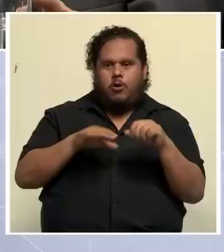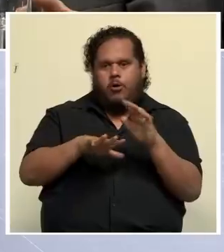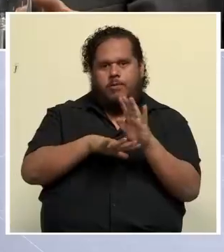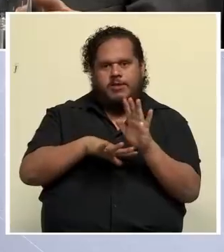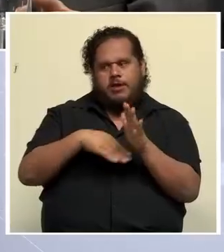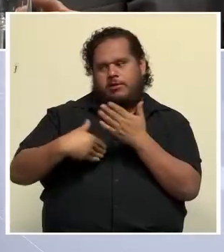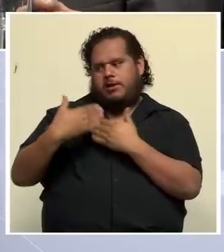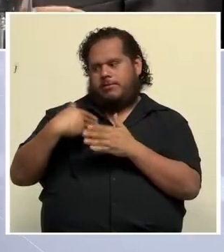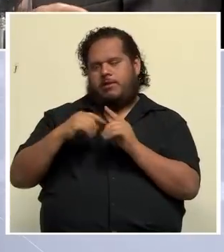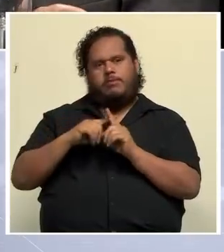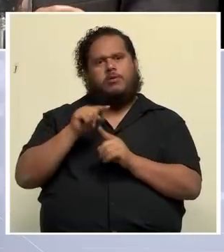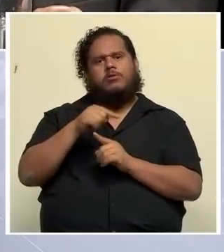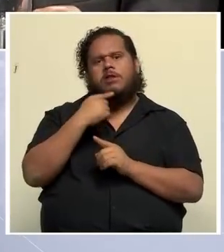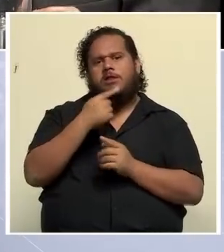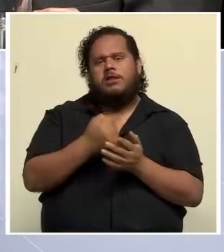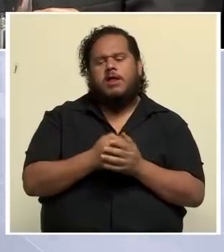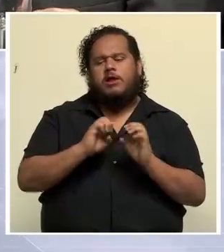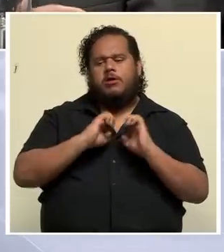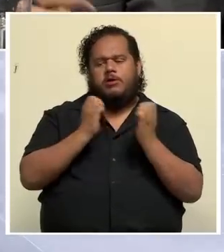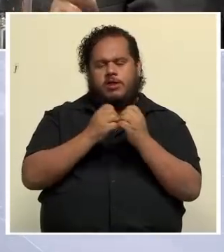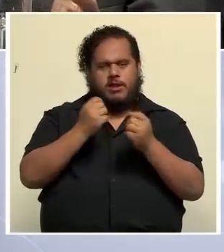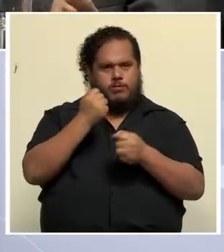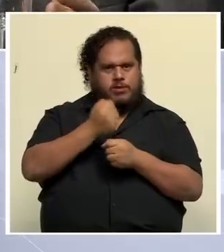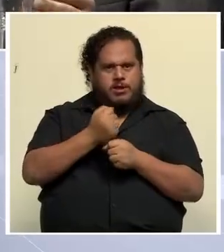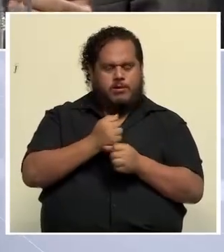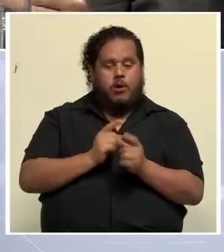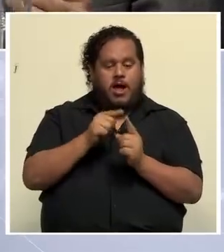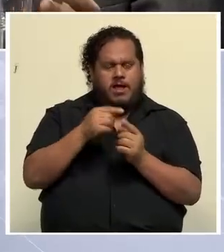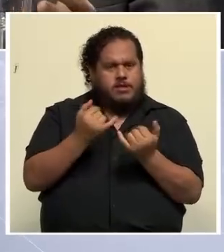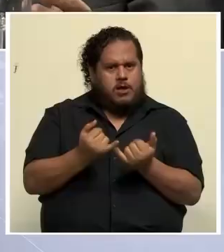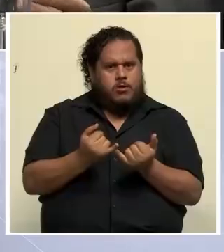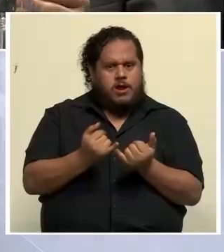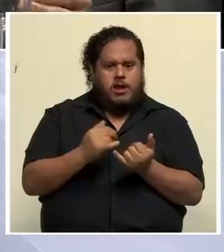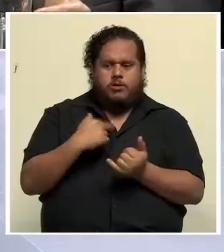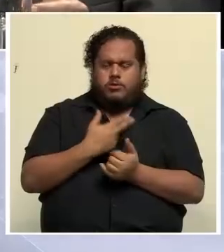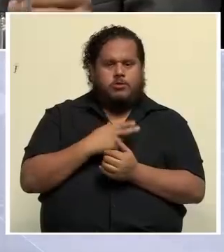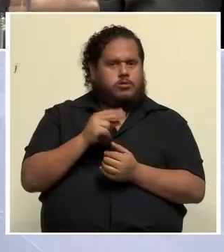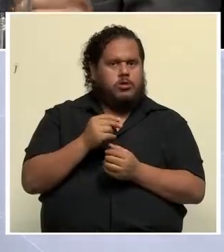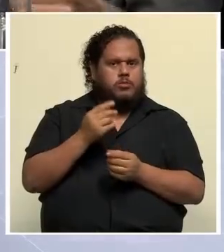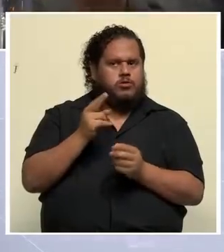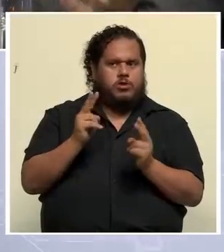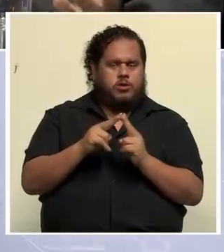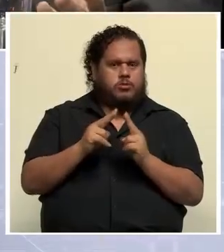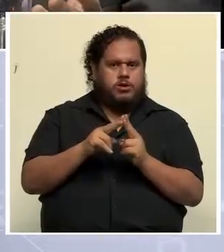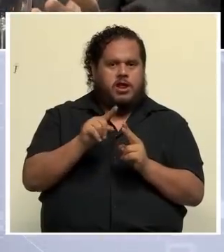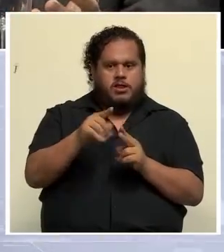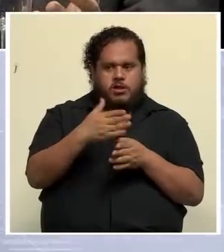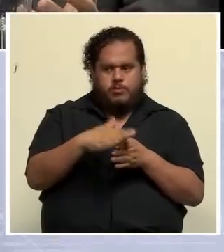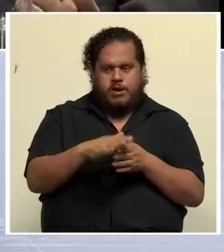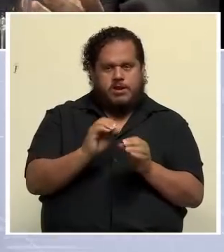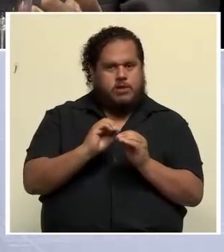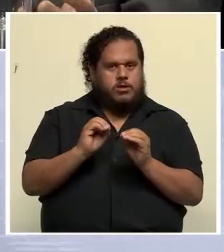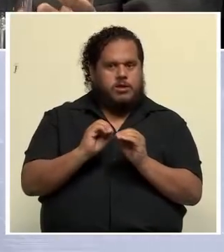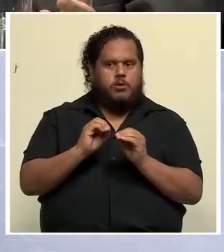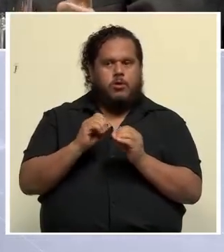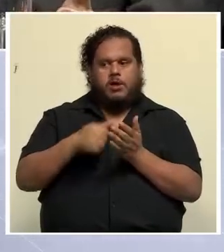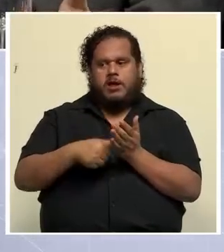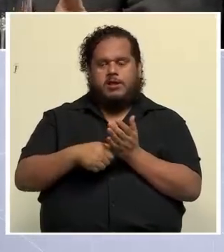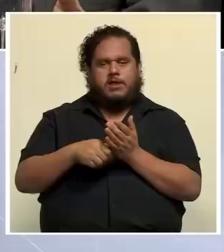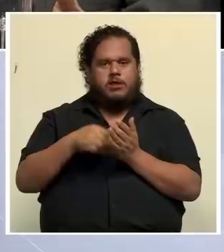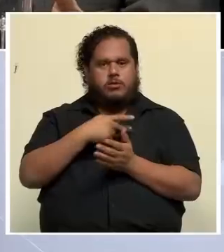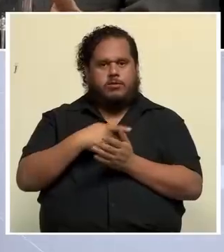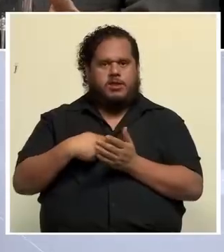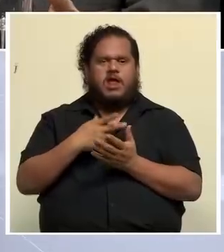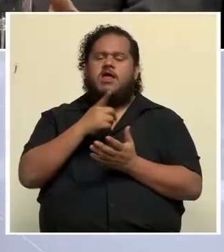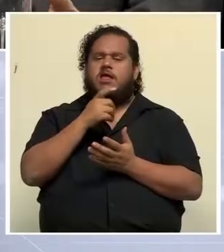don José María, usted menciona lo de los equipos de trabajo. Hasta el momento, como no hemos conocido de su parte ni de ningún candidato presidencial, hay que decirlo,